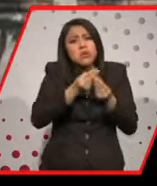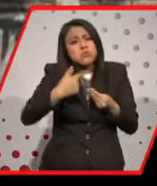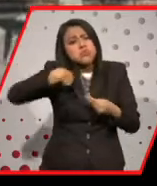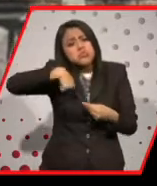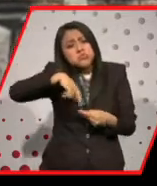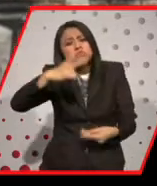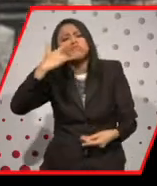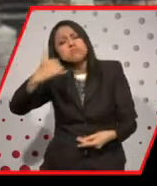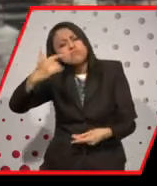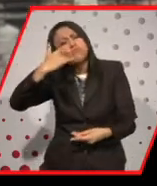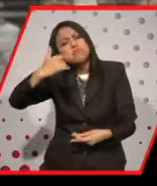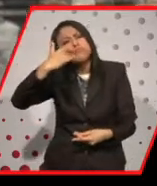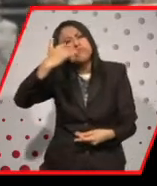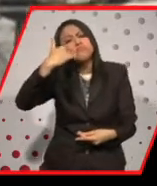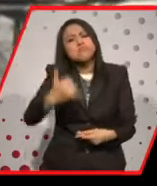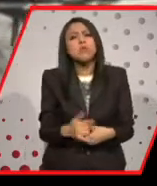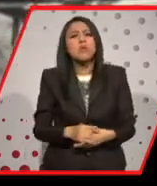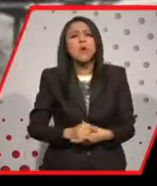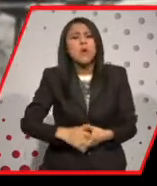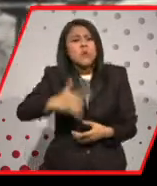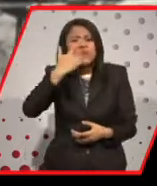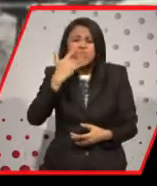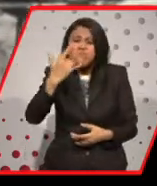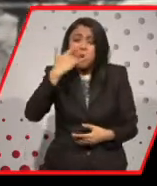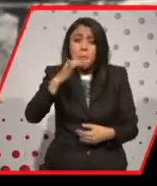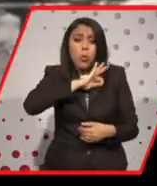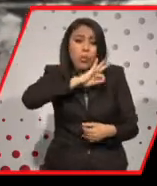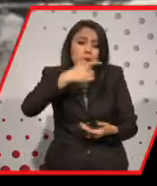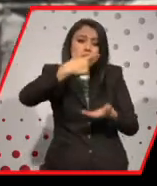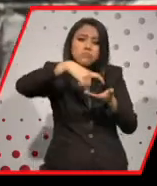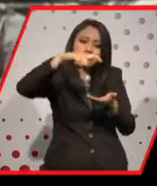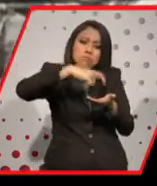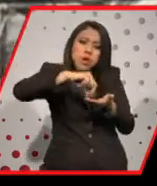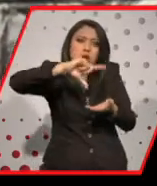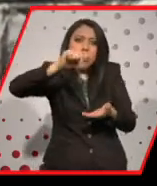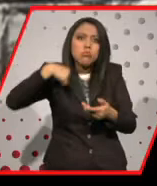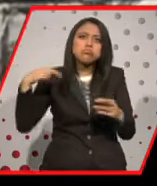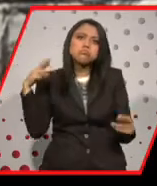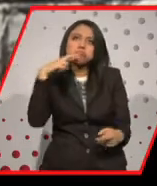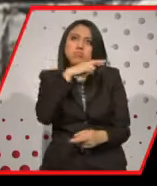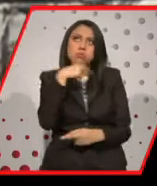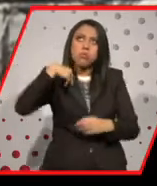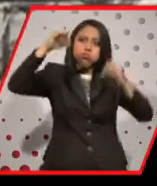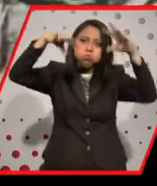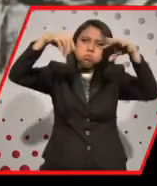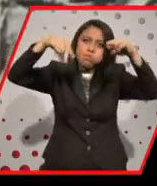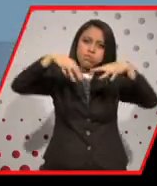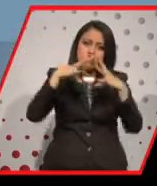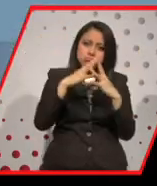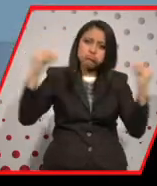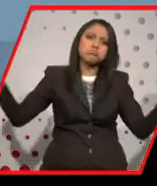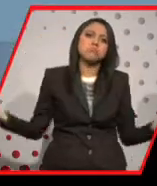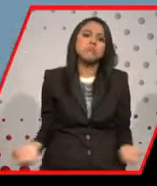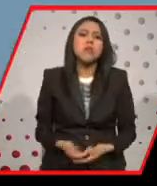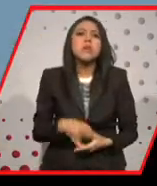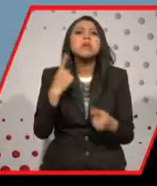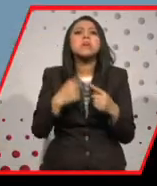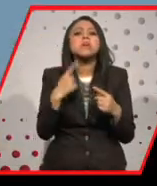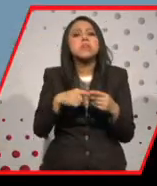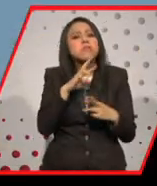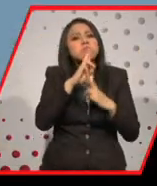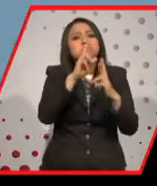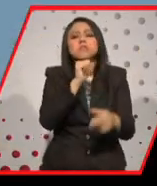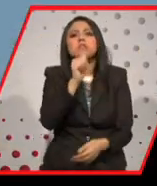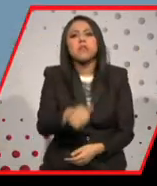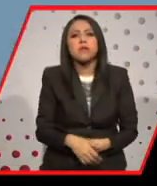sacrificios, nos hacemos de esos artículos como para perderlos en un segundo. ¿Y quién responde? Nadie. Esta es la situación que los